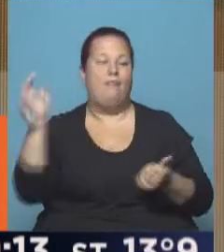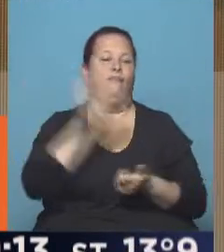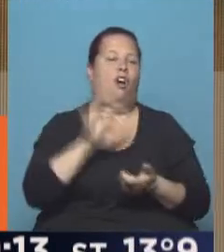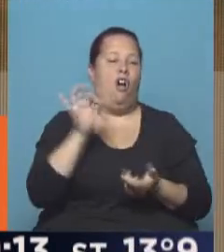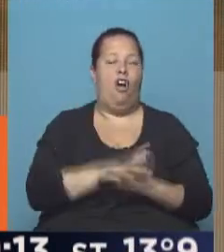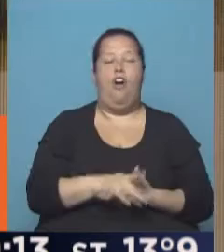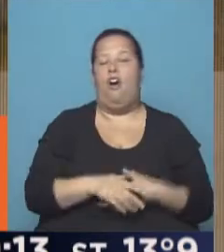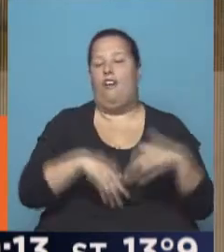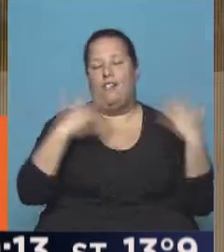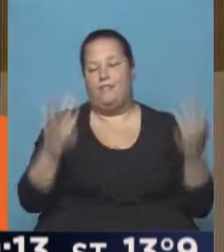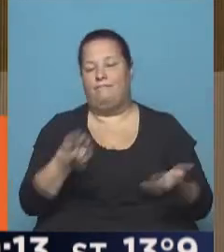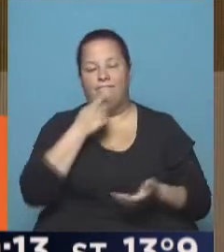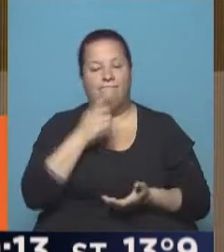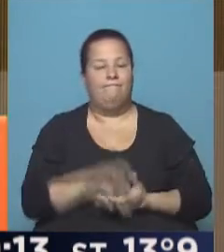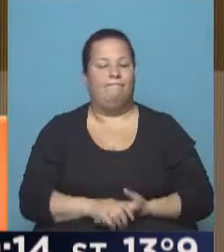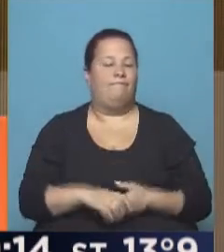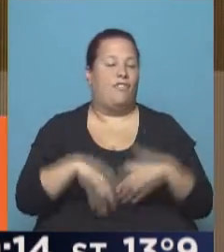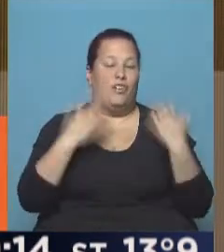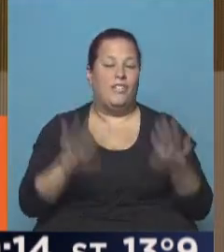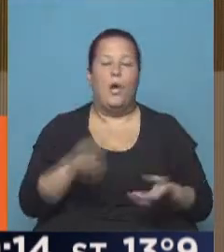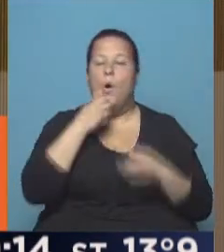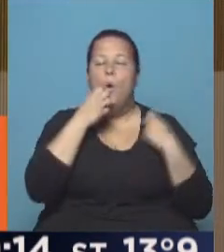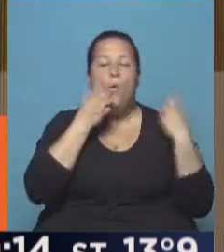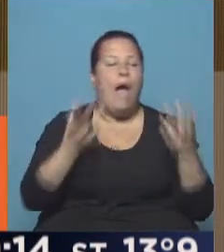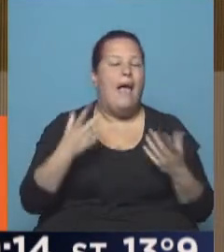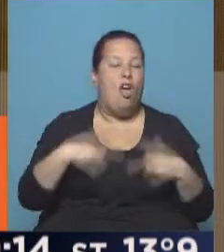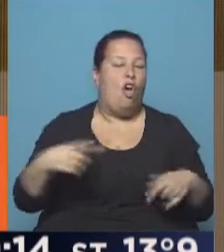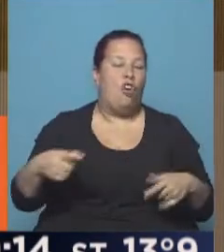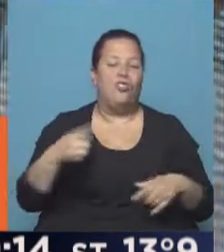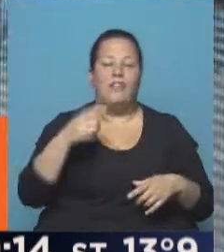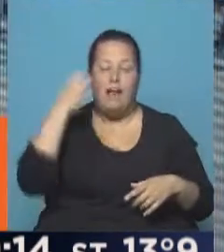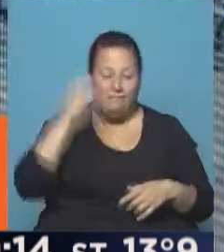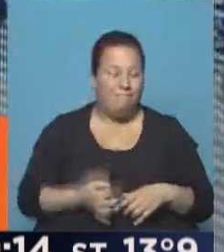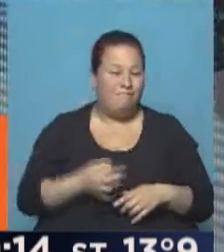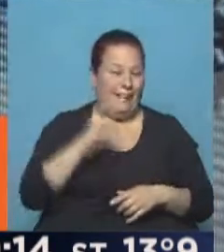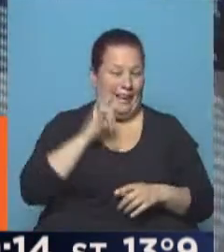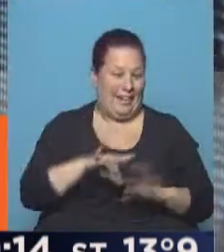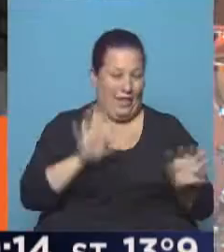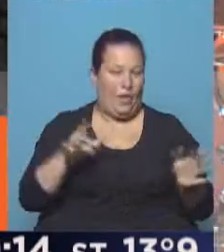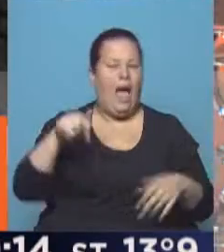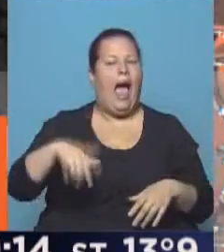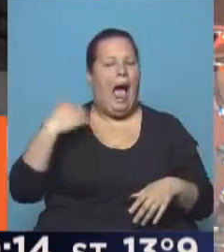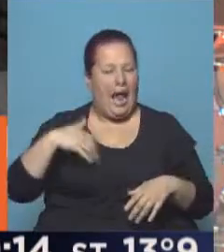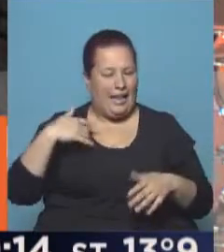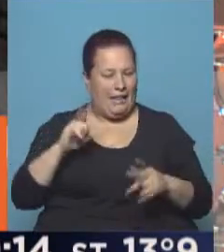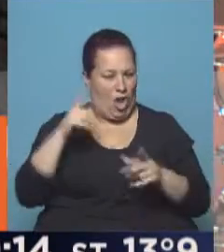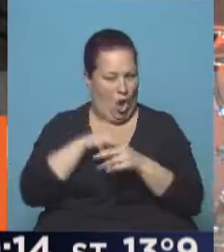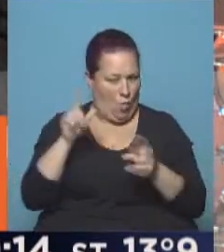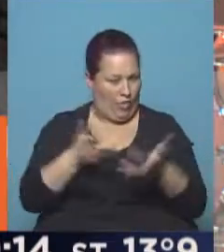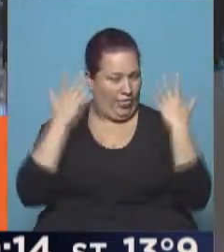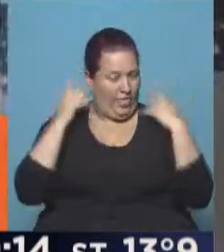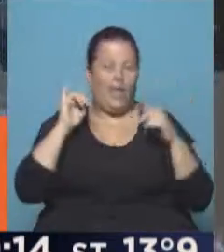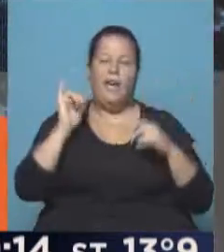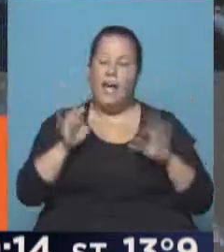que, no sé, cualquier cosa que realmente lleva al ridículo. Espera, nuestro país se abstuvo de votar, eso es un